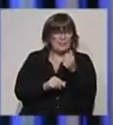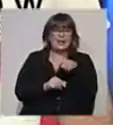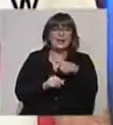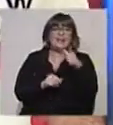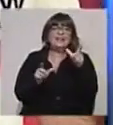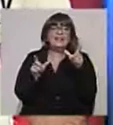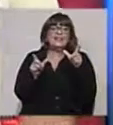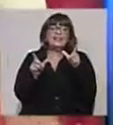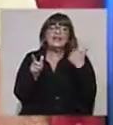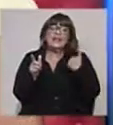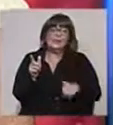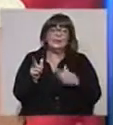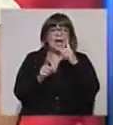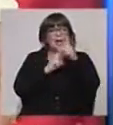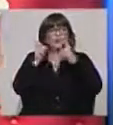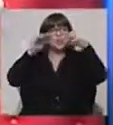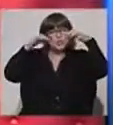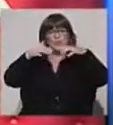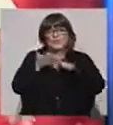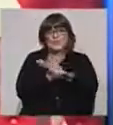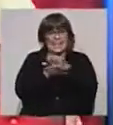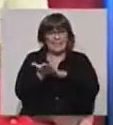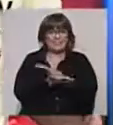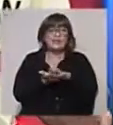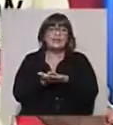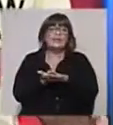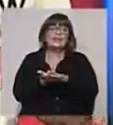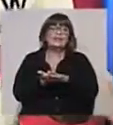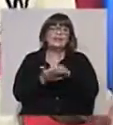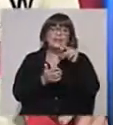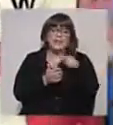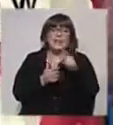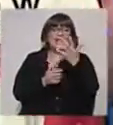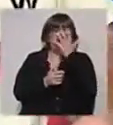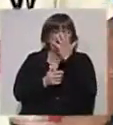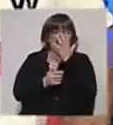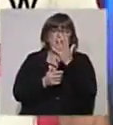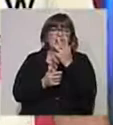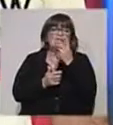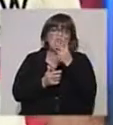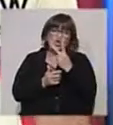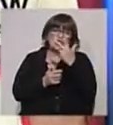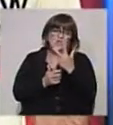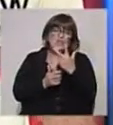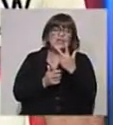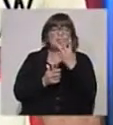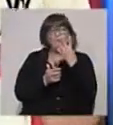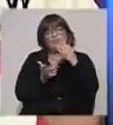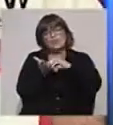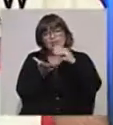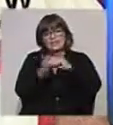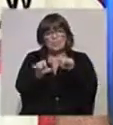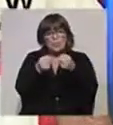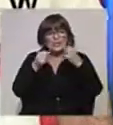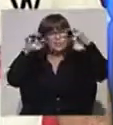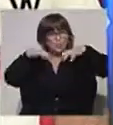muchos productores, no ha llovido y por lo general tenés vos por carnaval dos o tres o cuatro suspensiones, ¿no? Y creo que casi que no,